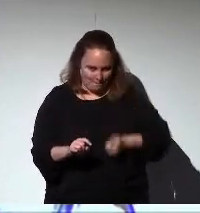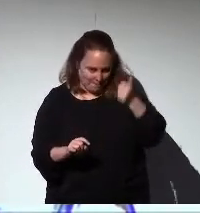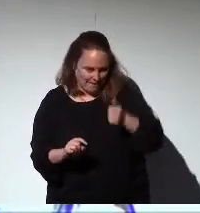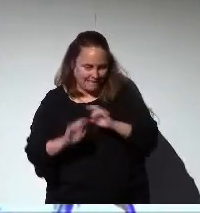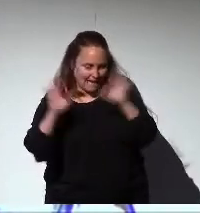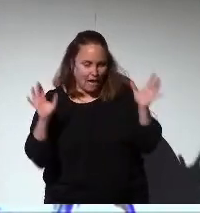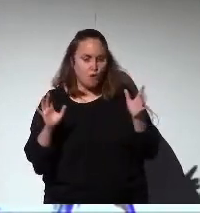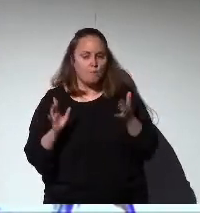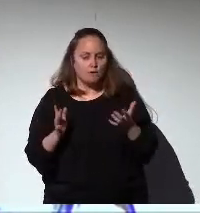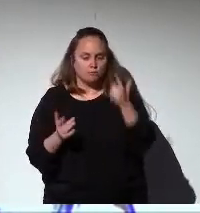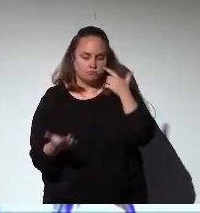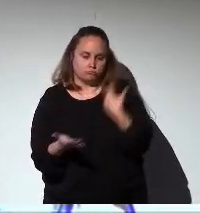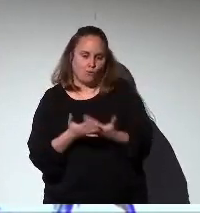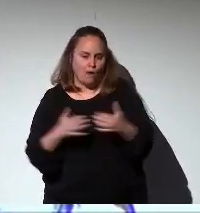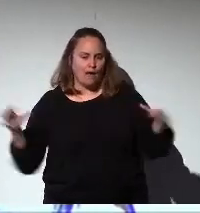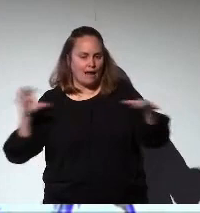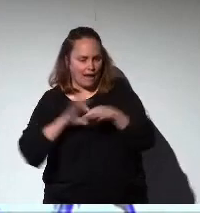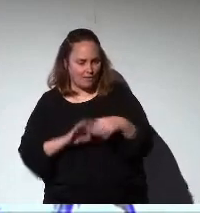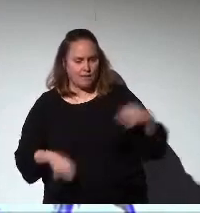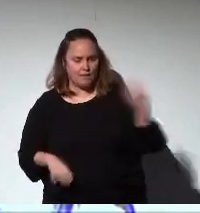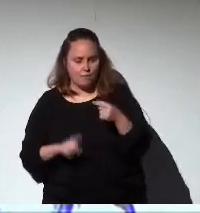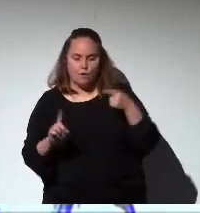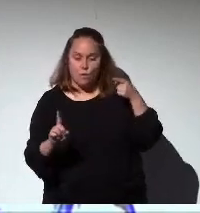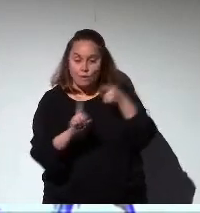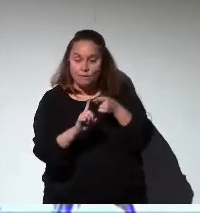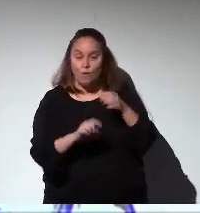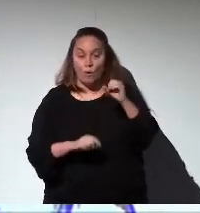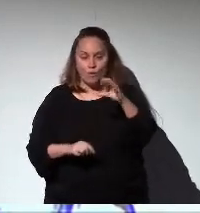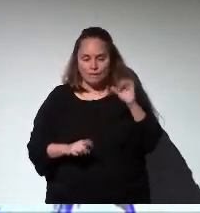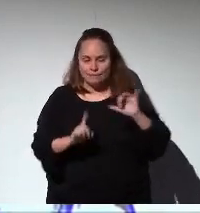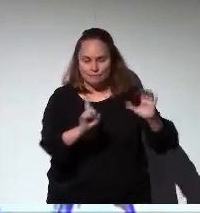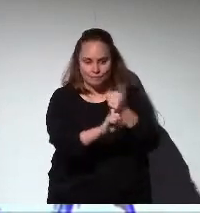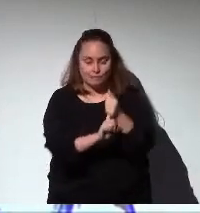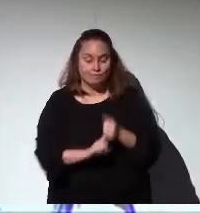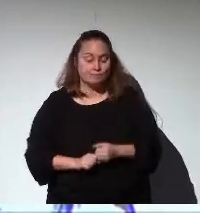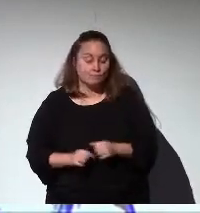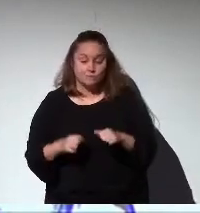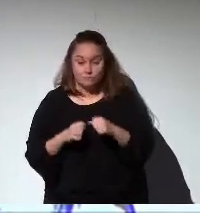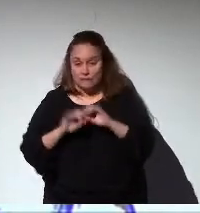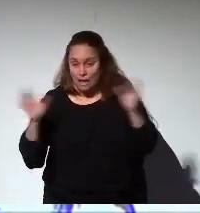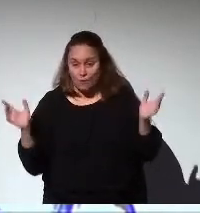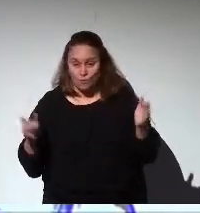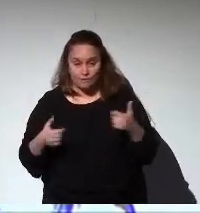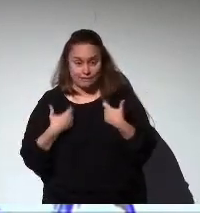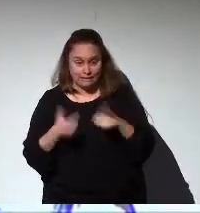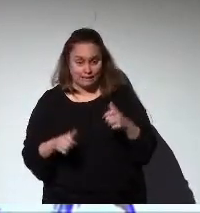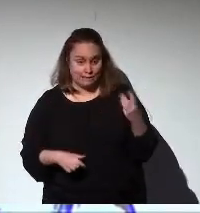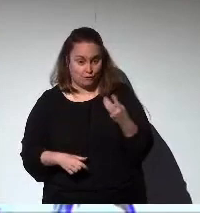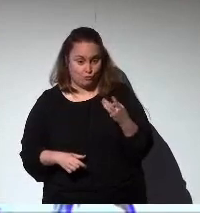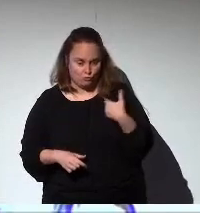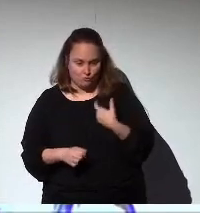de las alianzas para conseguir estos objetivos de desarrollo sostenible. Y cómo no, el tercer sector, en el cual en este caso